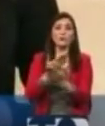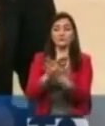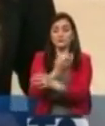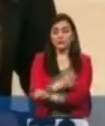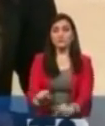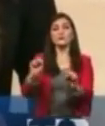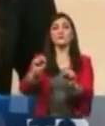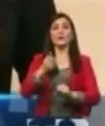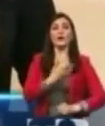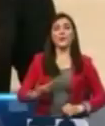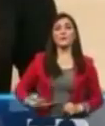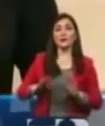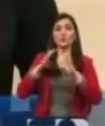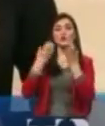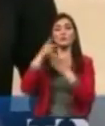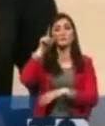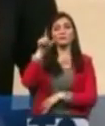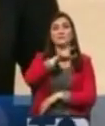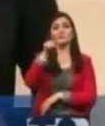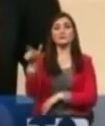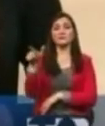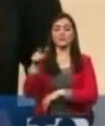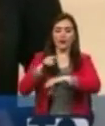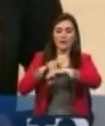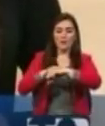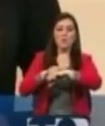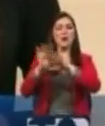descargo. Según la presidenta de la Comisión de Fiscalización, tendrán un tiempo